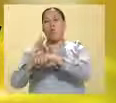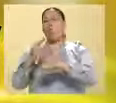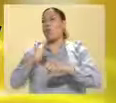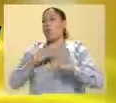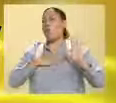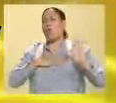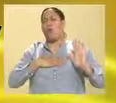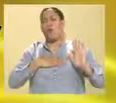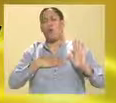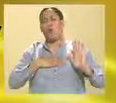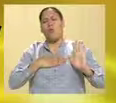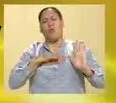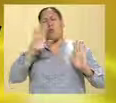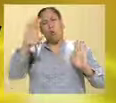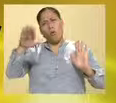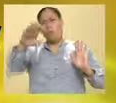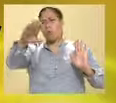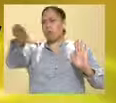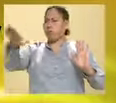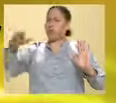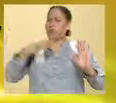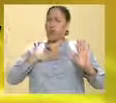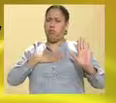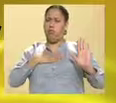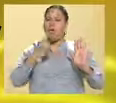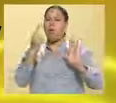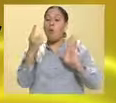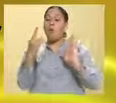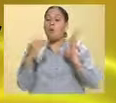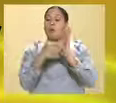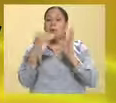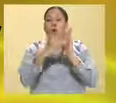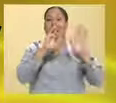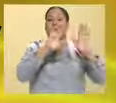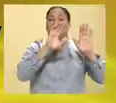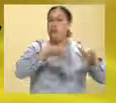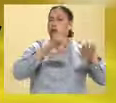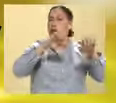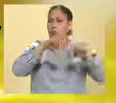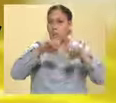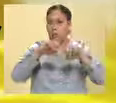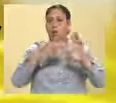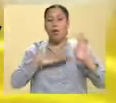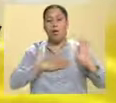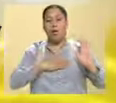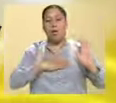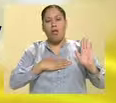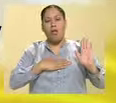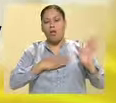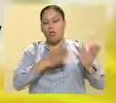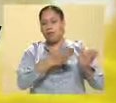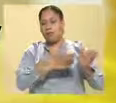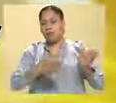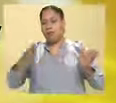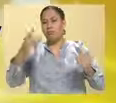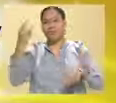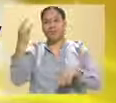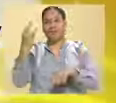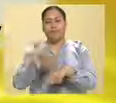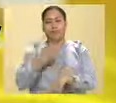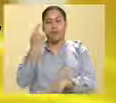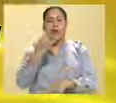prometido crear 1 millón de empleos al año. Terminó su sexenio y solo se